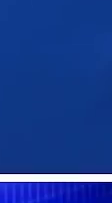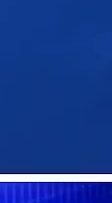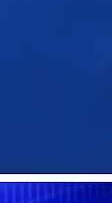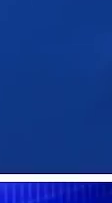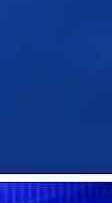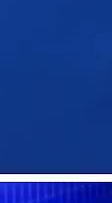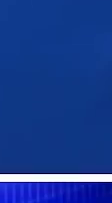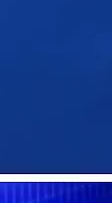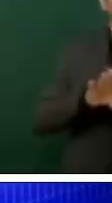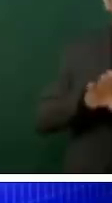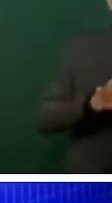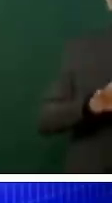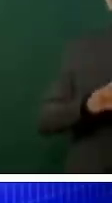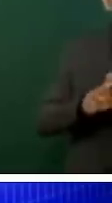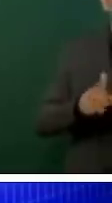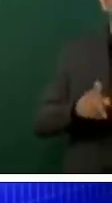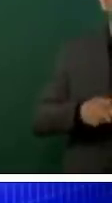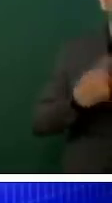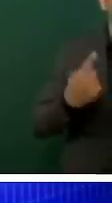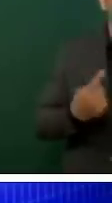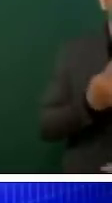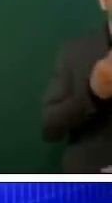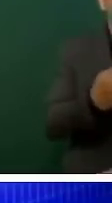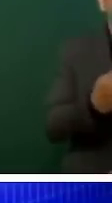con mucha más información